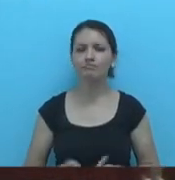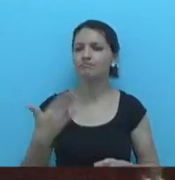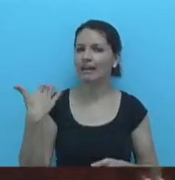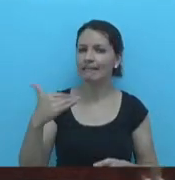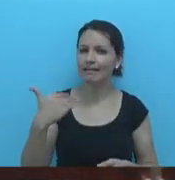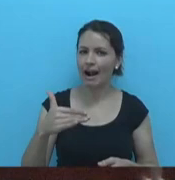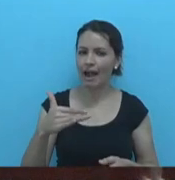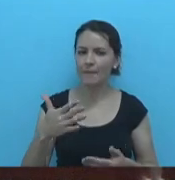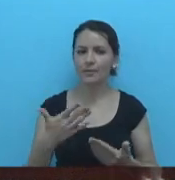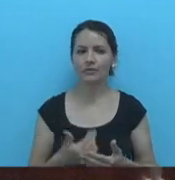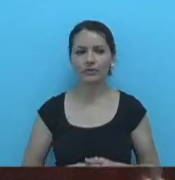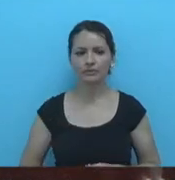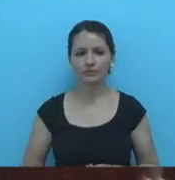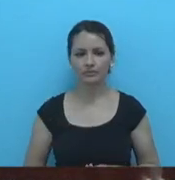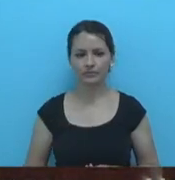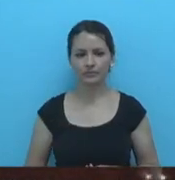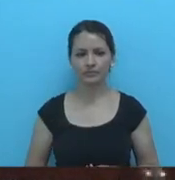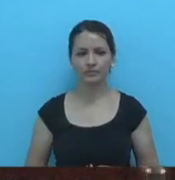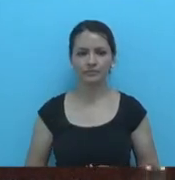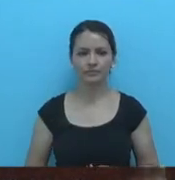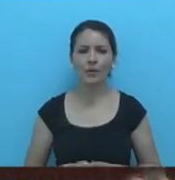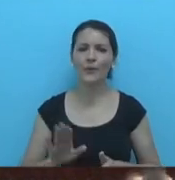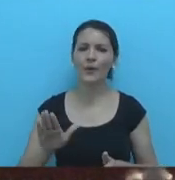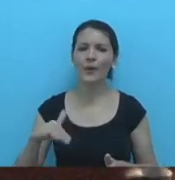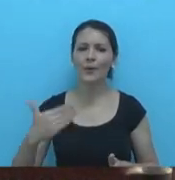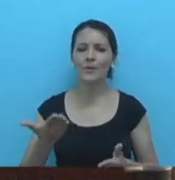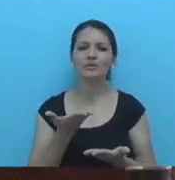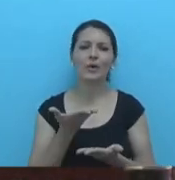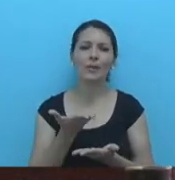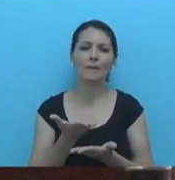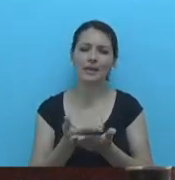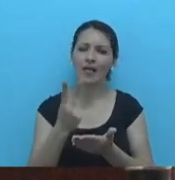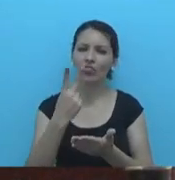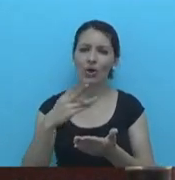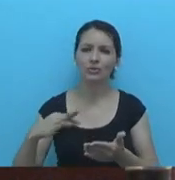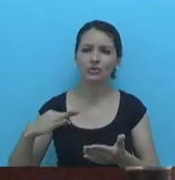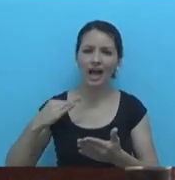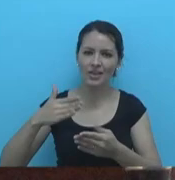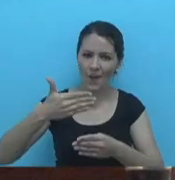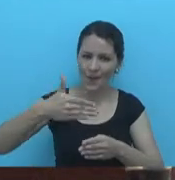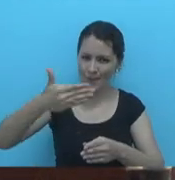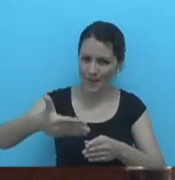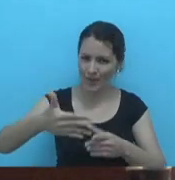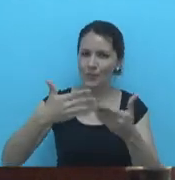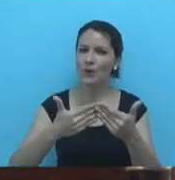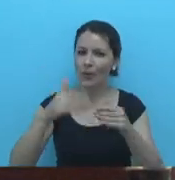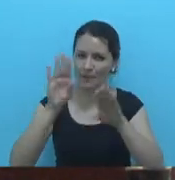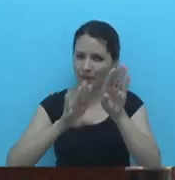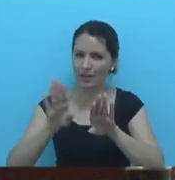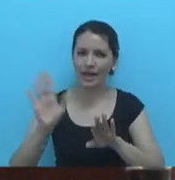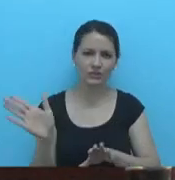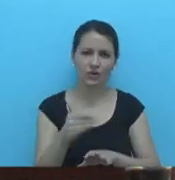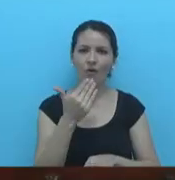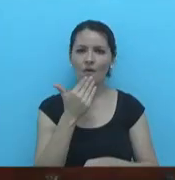rápido el acompañamiento de estas organizaciones. Por eso se pide 2 años y no 5 más como tenía la ley anterior. Muchas gracias.